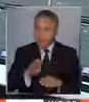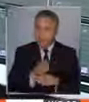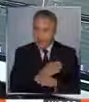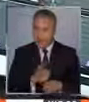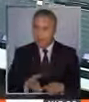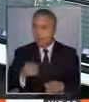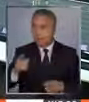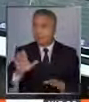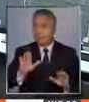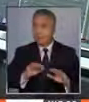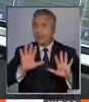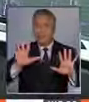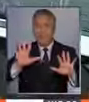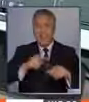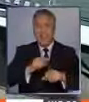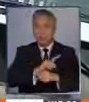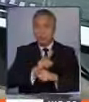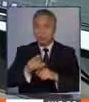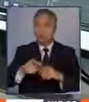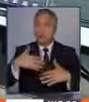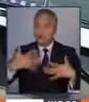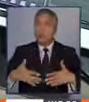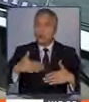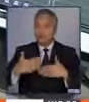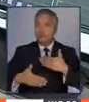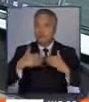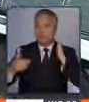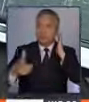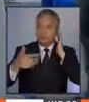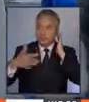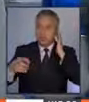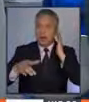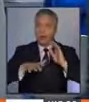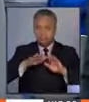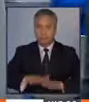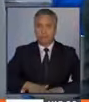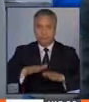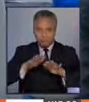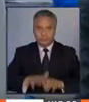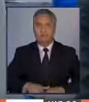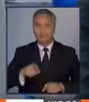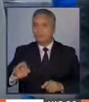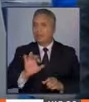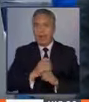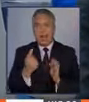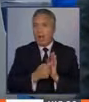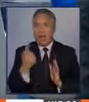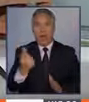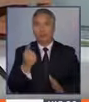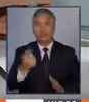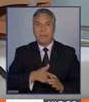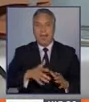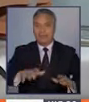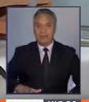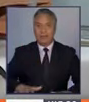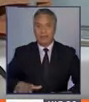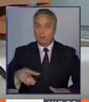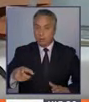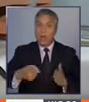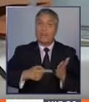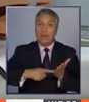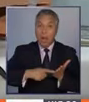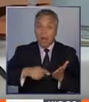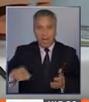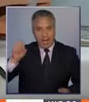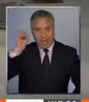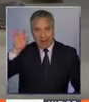10 segundos, el equipo ya está funcionando y ya esté haciendo RCP de forma automática. Es un resucitador automático, tecnología alemana